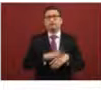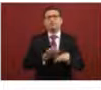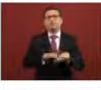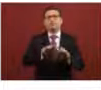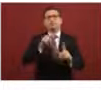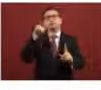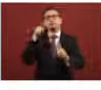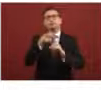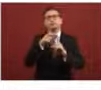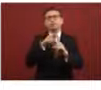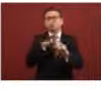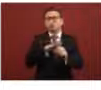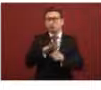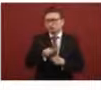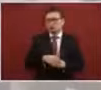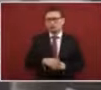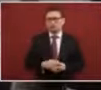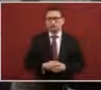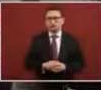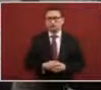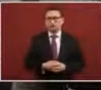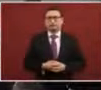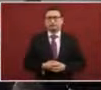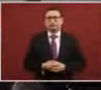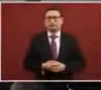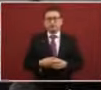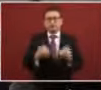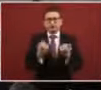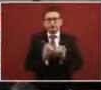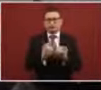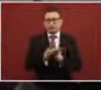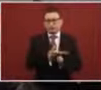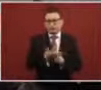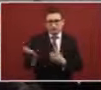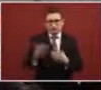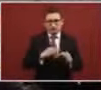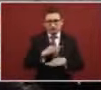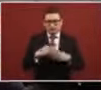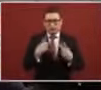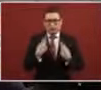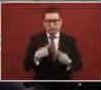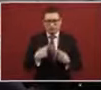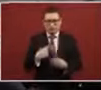es garantizar en la población, principalmente